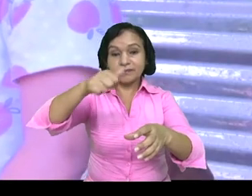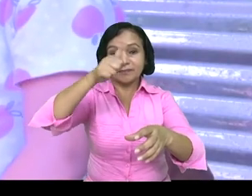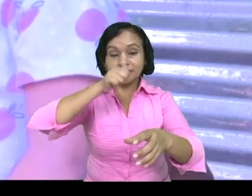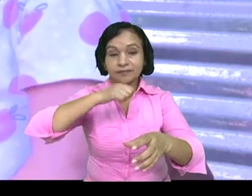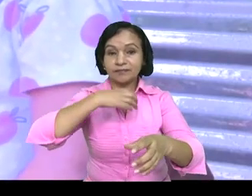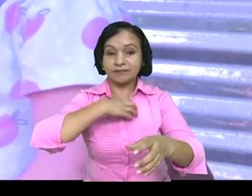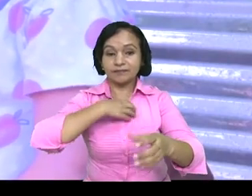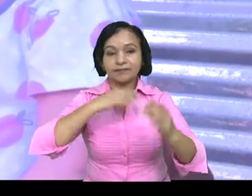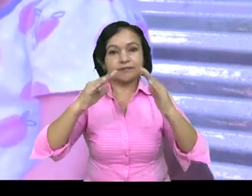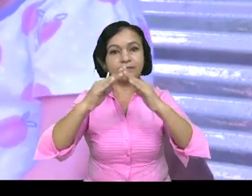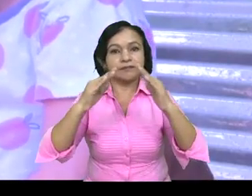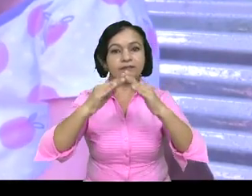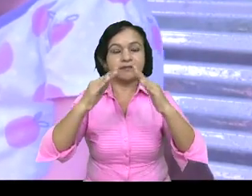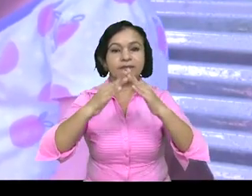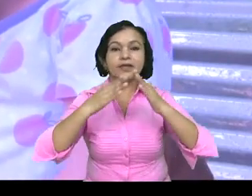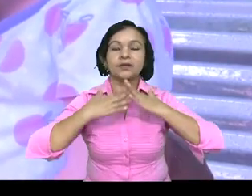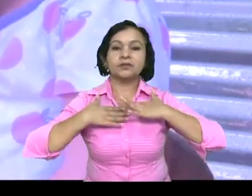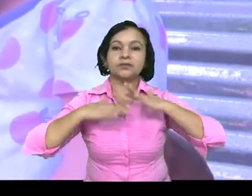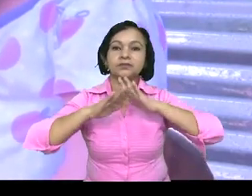propia casa de uno,